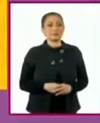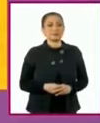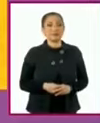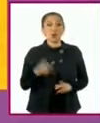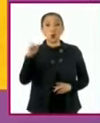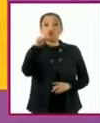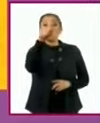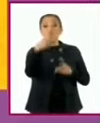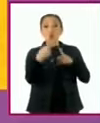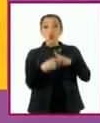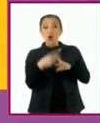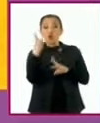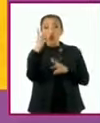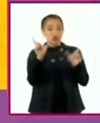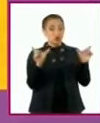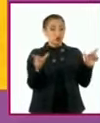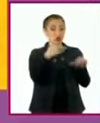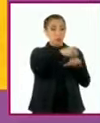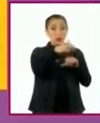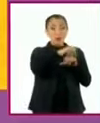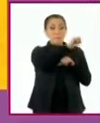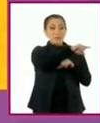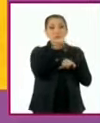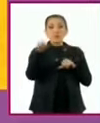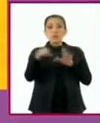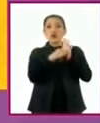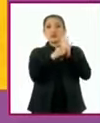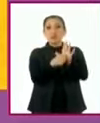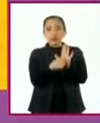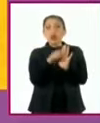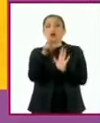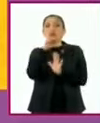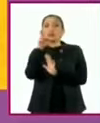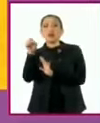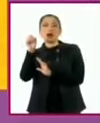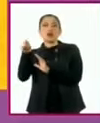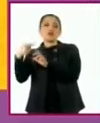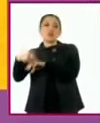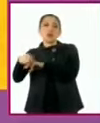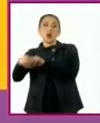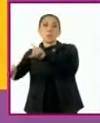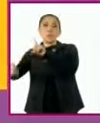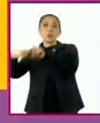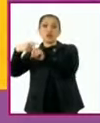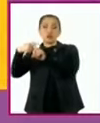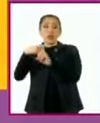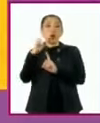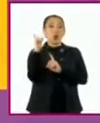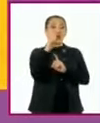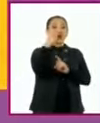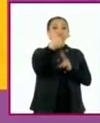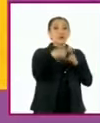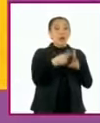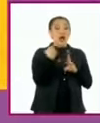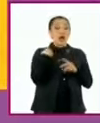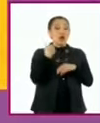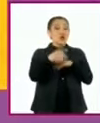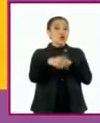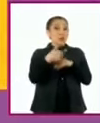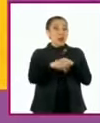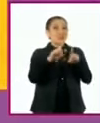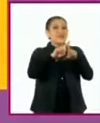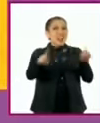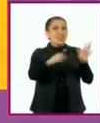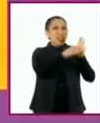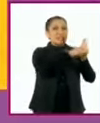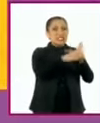Al dividir dos números con el mismo signo, el resultado es un número positivo. Y al dividir dos números con diferente